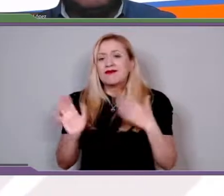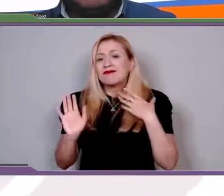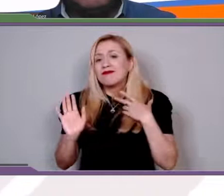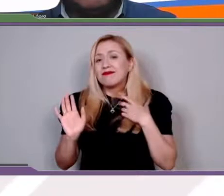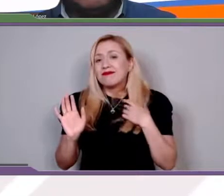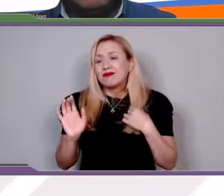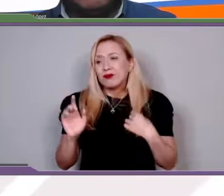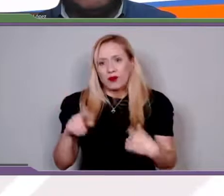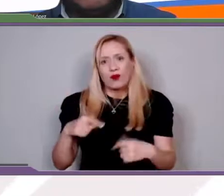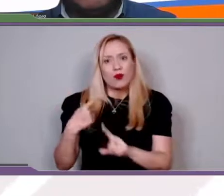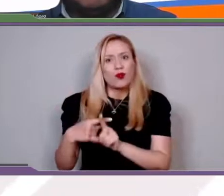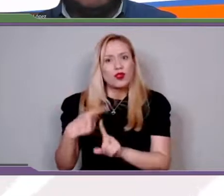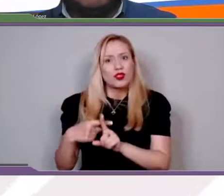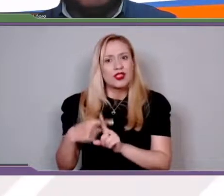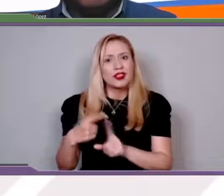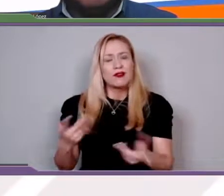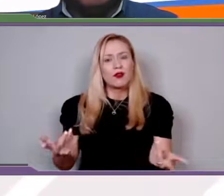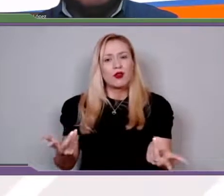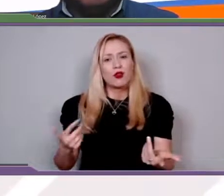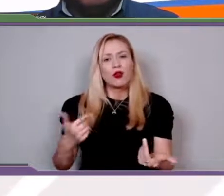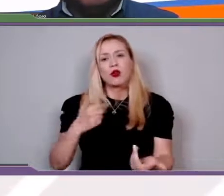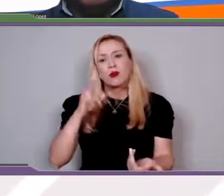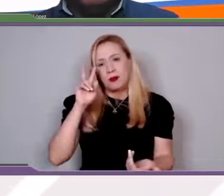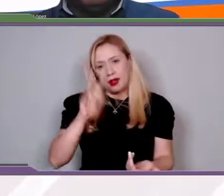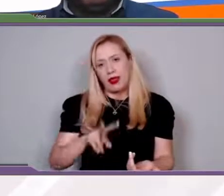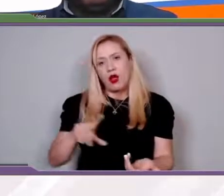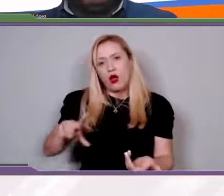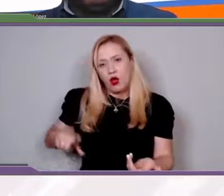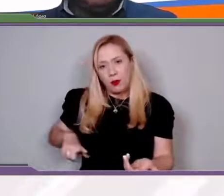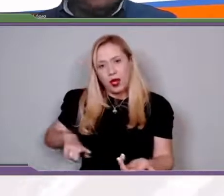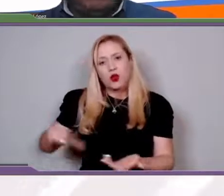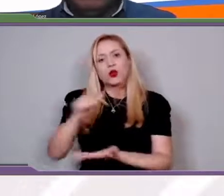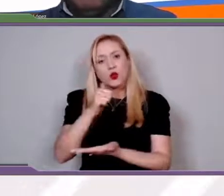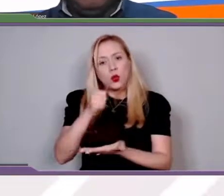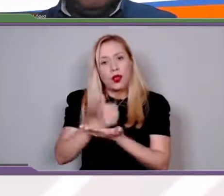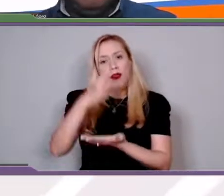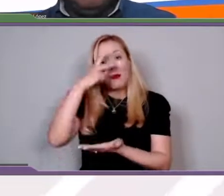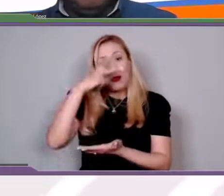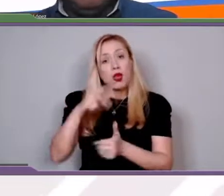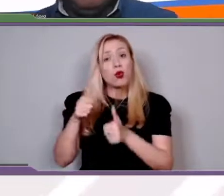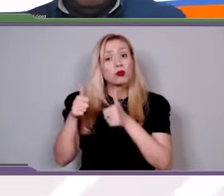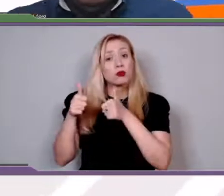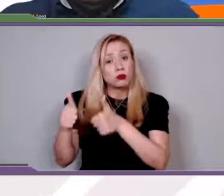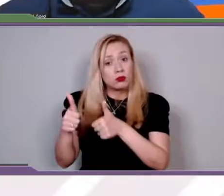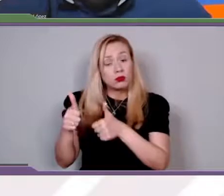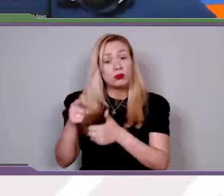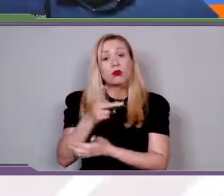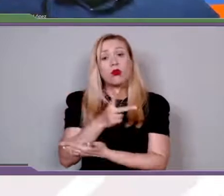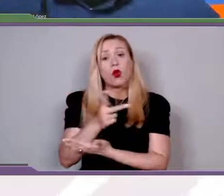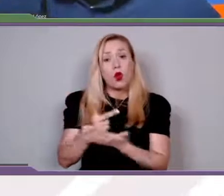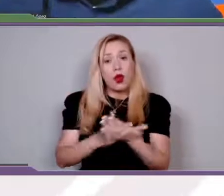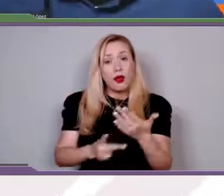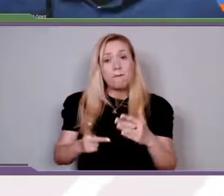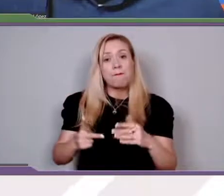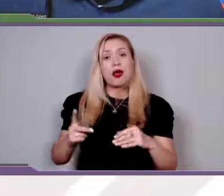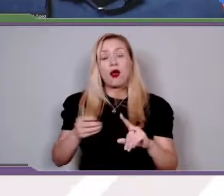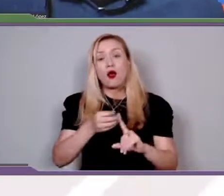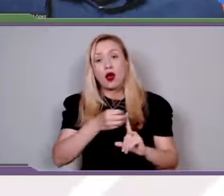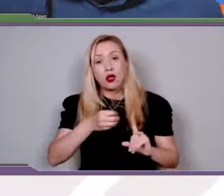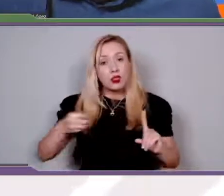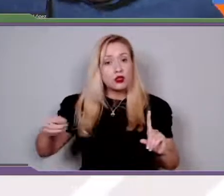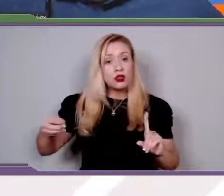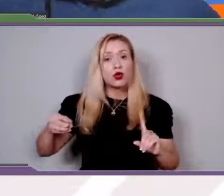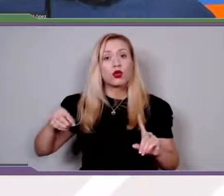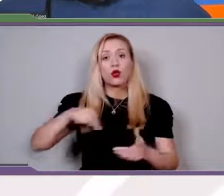sea, y con esto no quiero quitar el mérito del gobierno de la Ciudad de México en la implementación y la coordinación de los